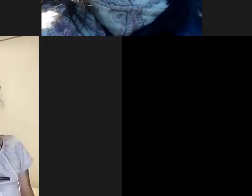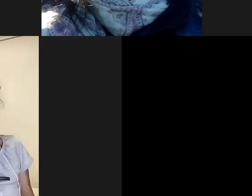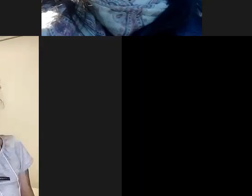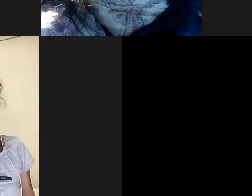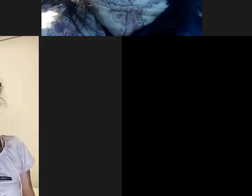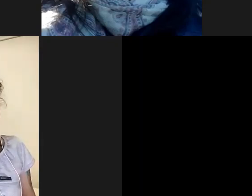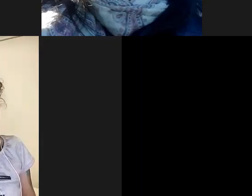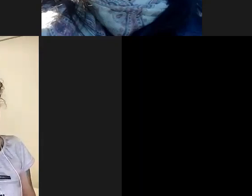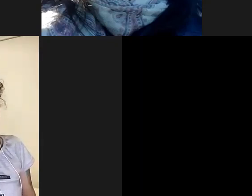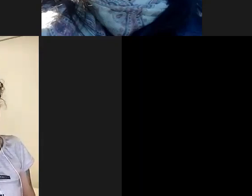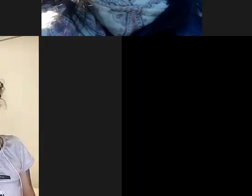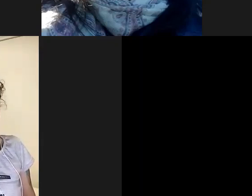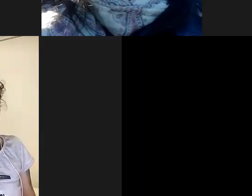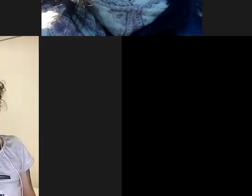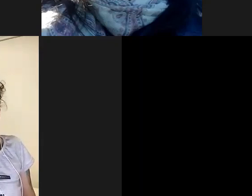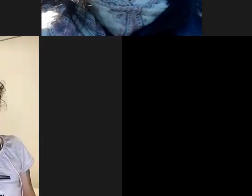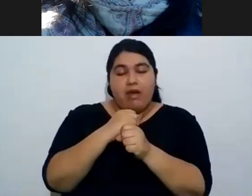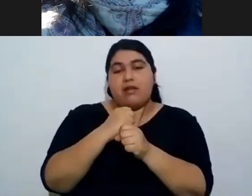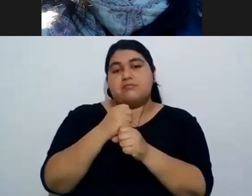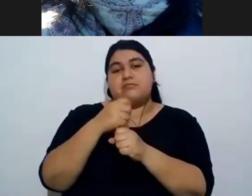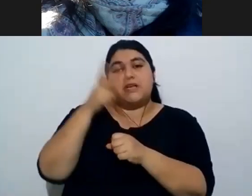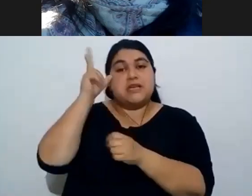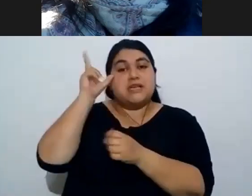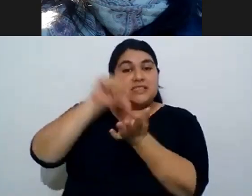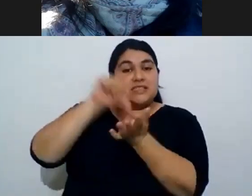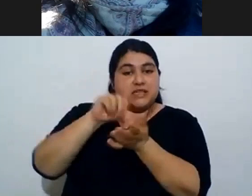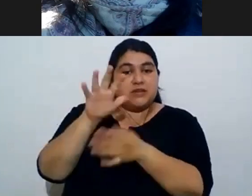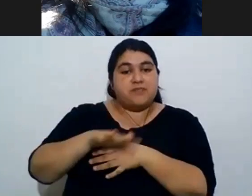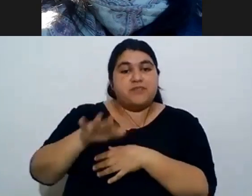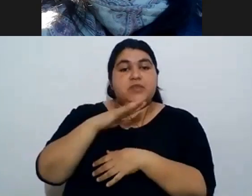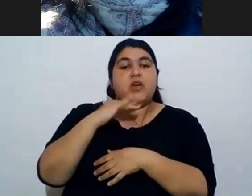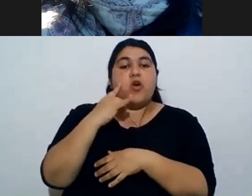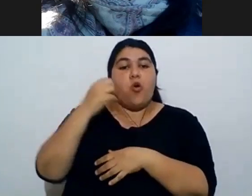Laboral en Chile, a cargo de Juan Carlos Toy